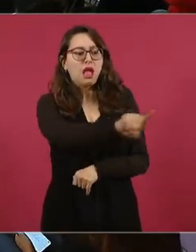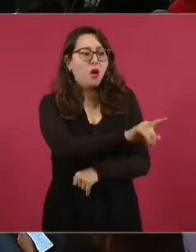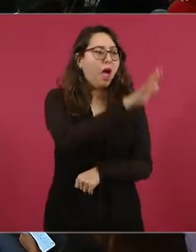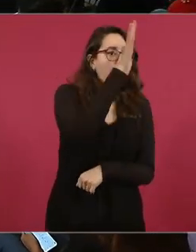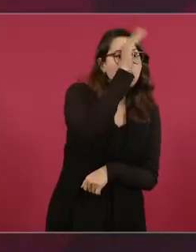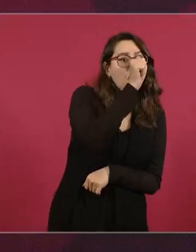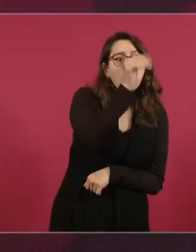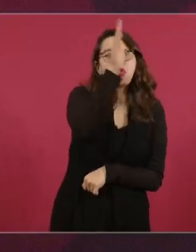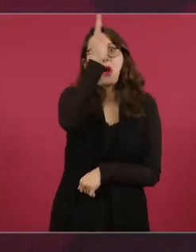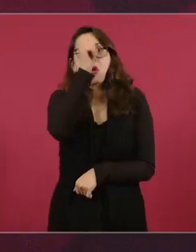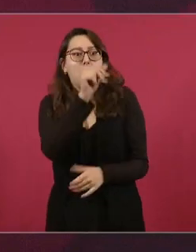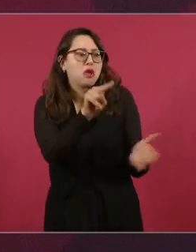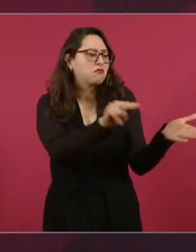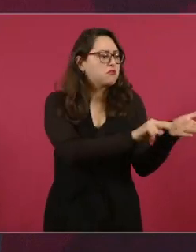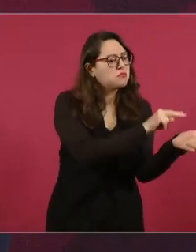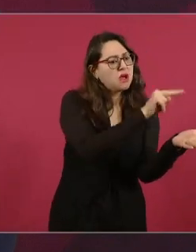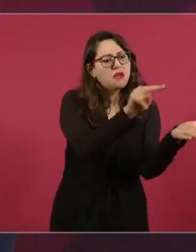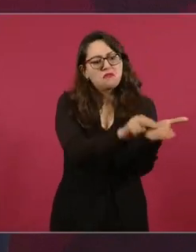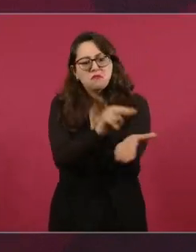A ver,